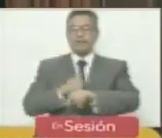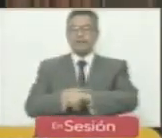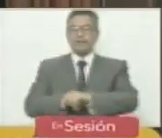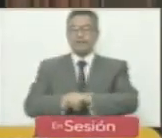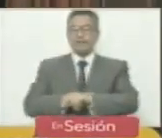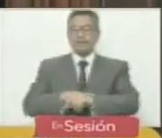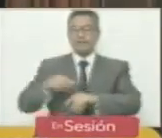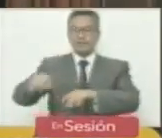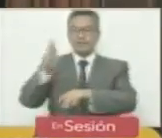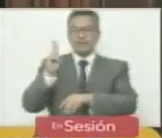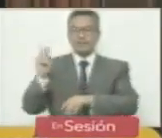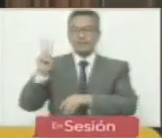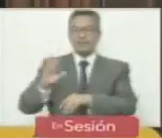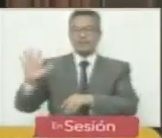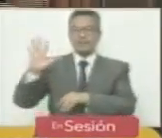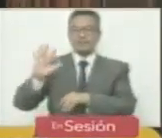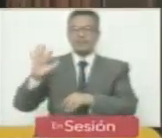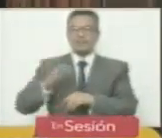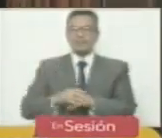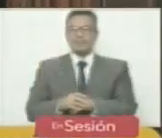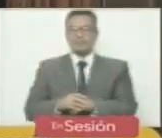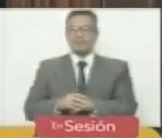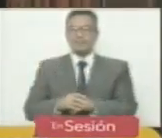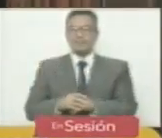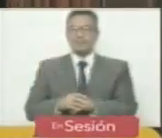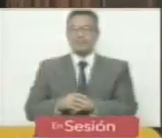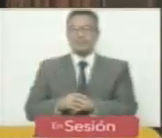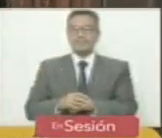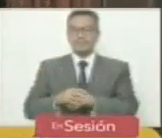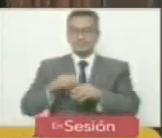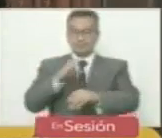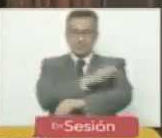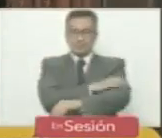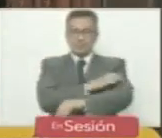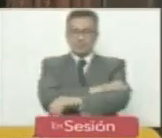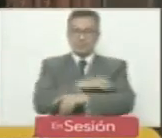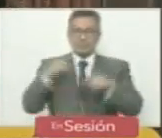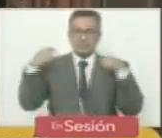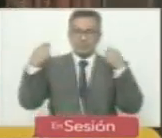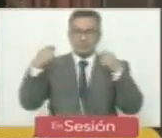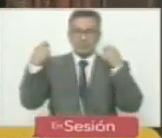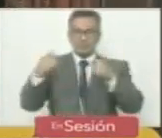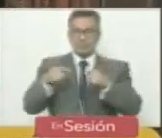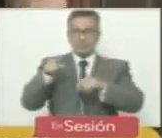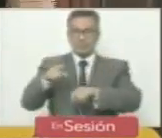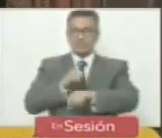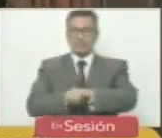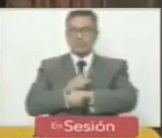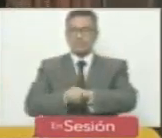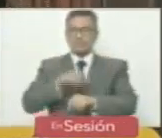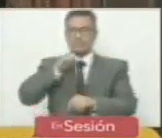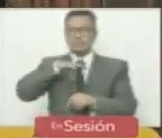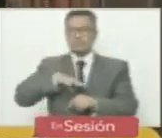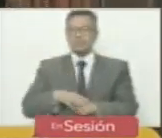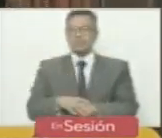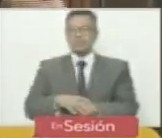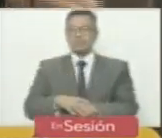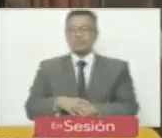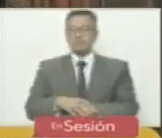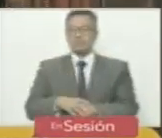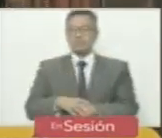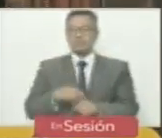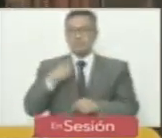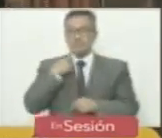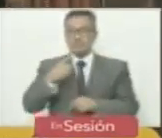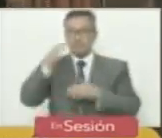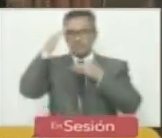la República Bolivariana de Venezuela. Desde la bancada de oposición celebramos este momento histórico y enviamos